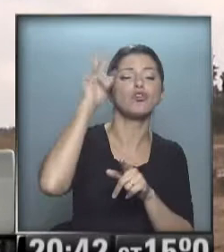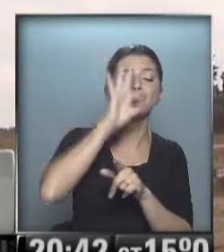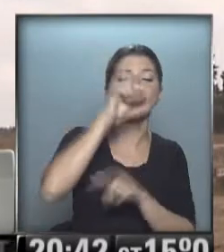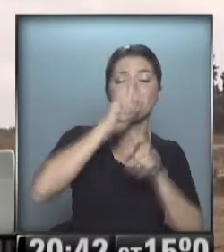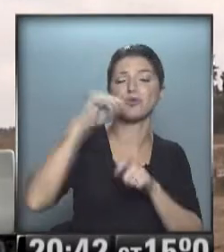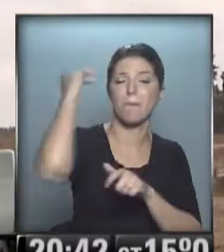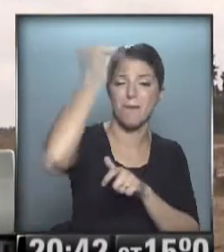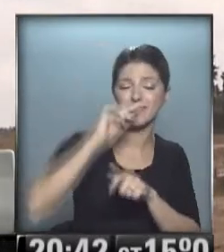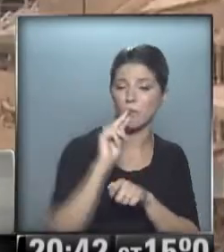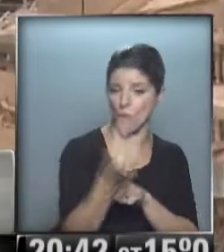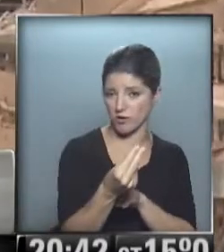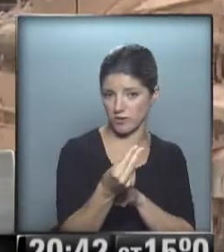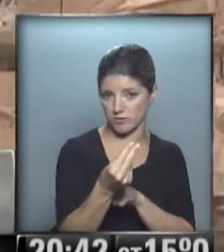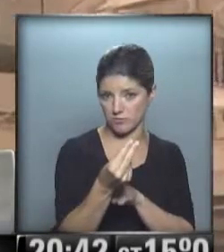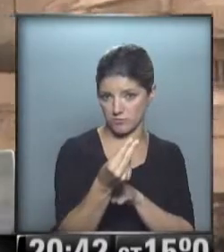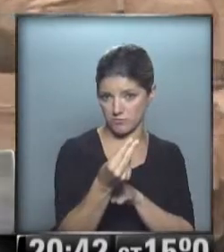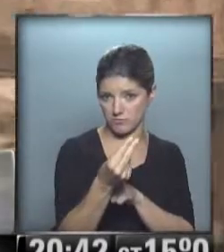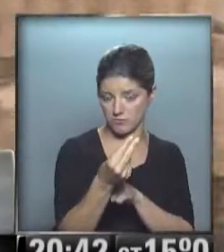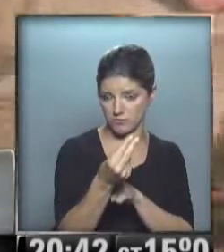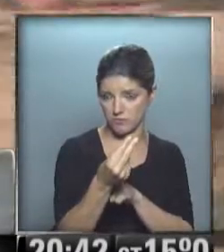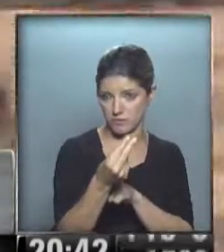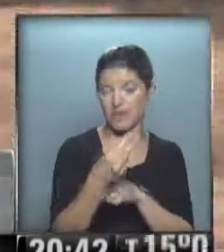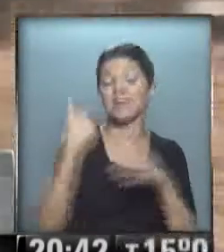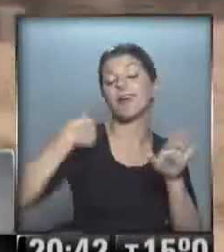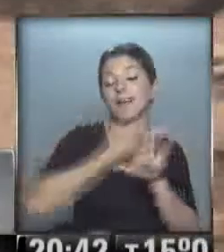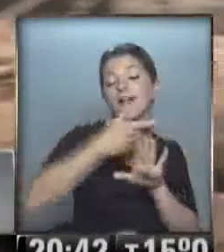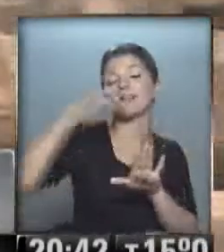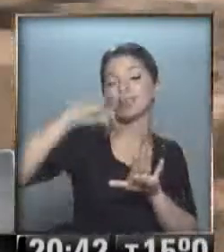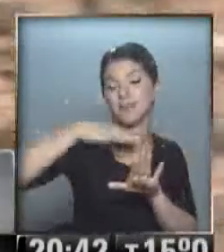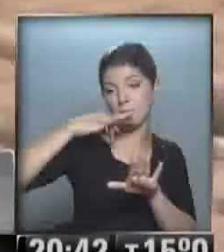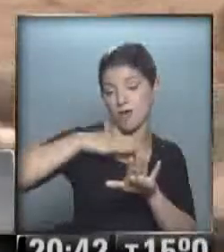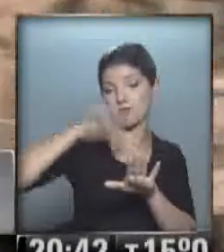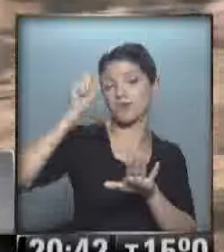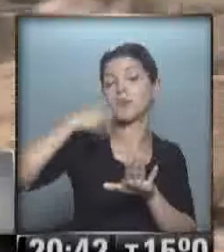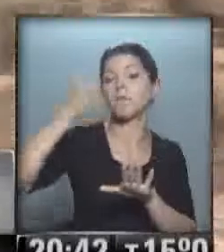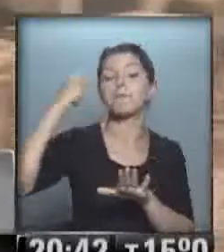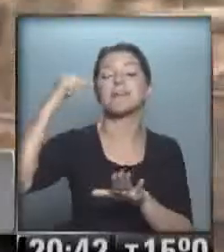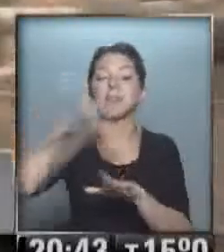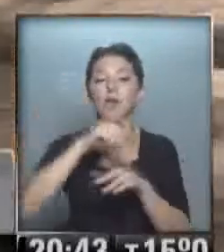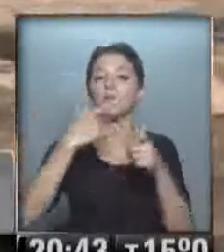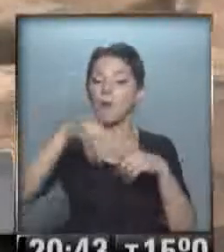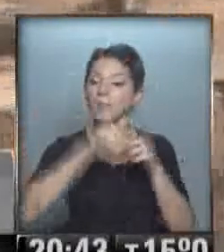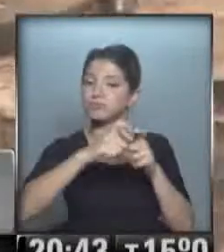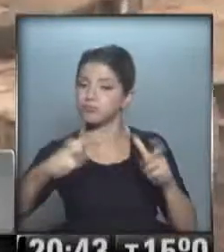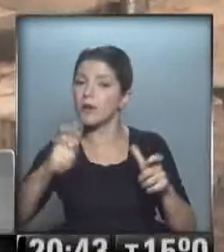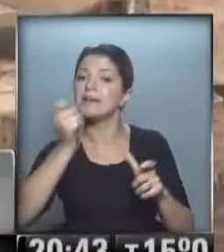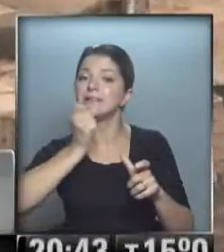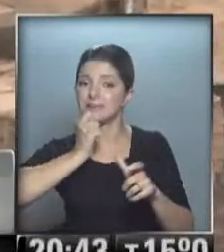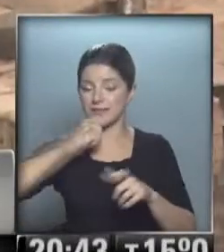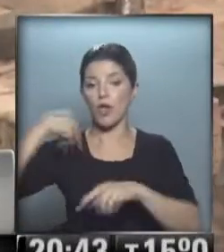de ellos palestinos, en su mayoría civiles. Se estima que el número de víctimas puede crecer en los próximos días cuando se